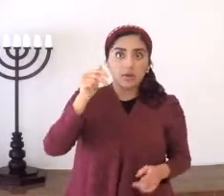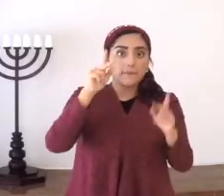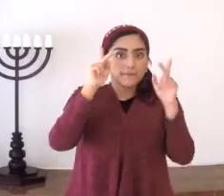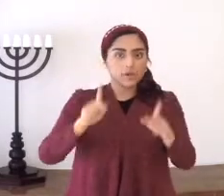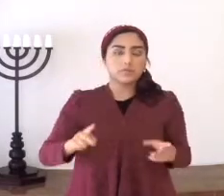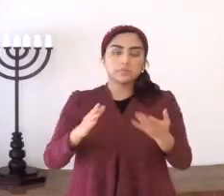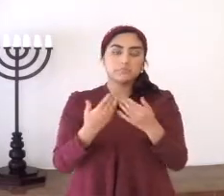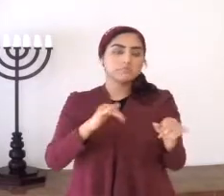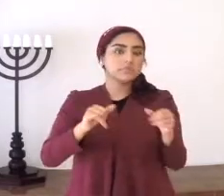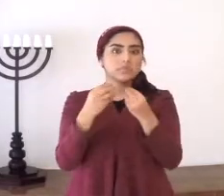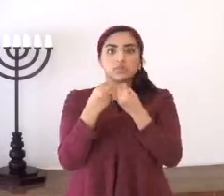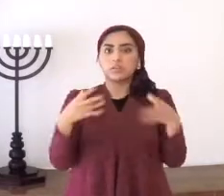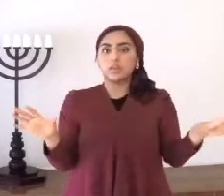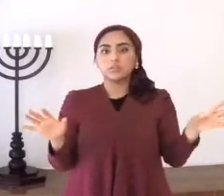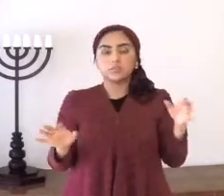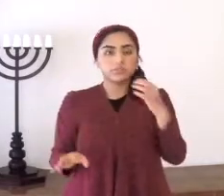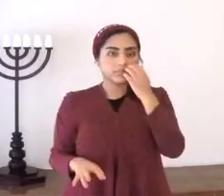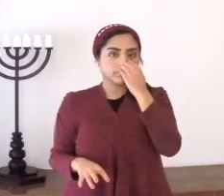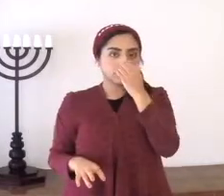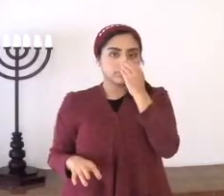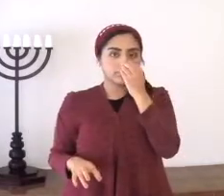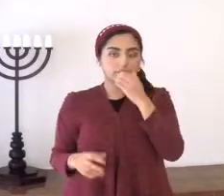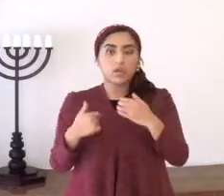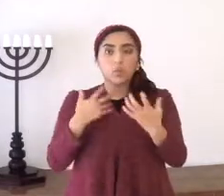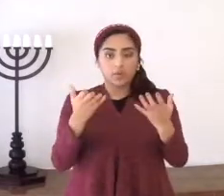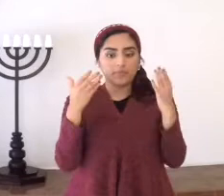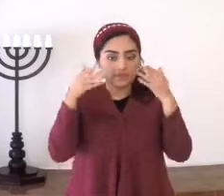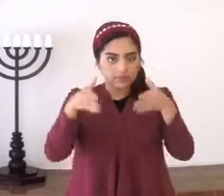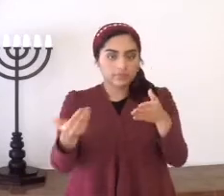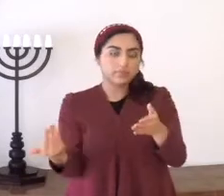Elohim, la persona está perdida.